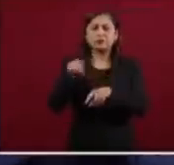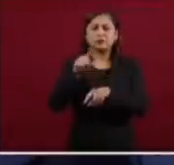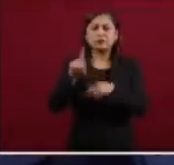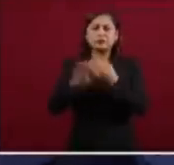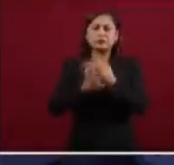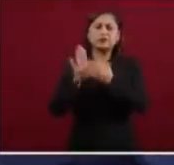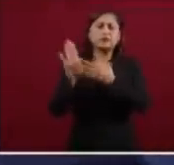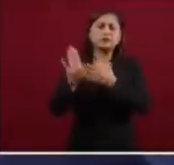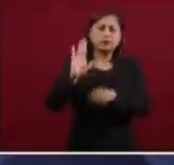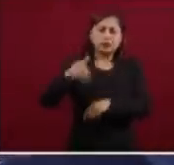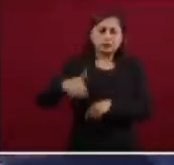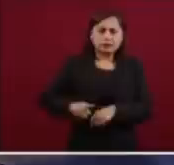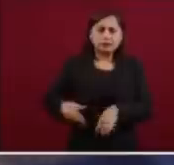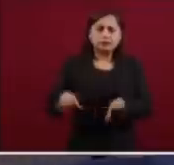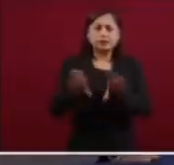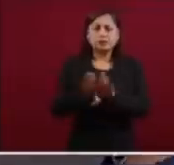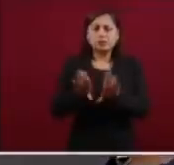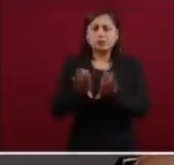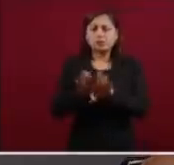que no necesariamente